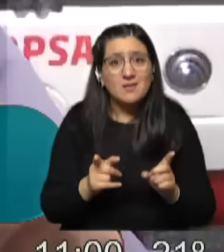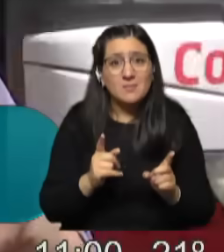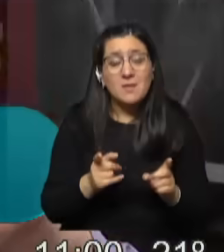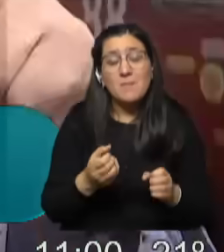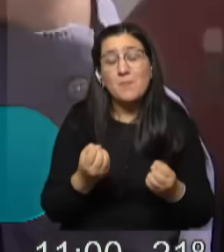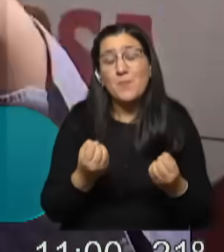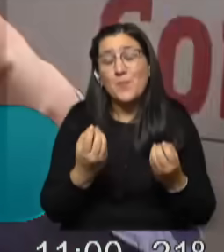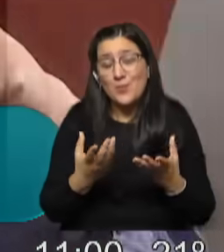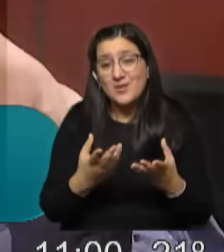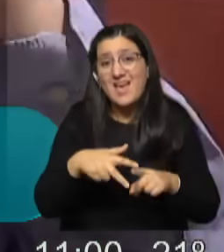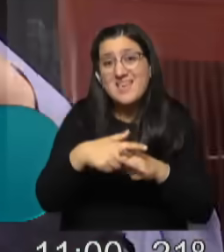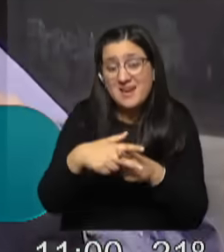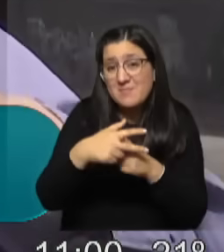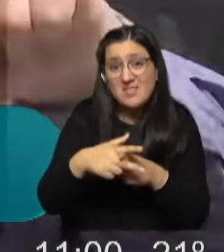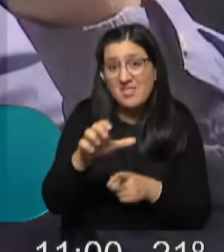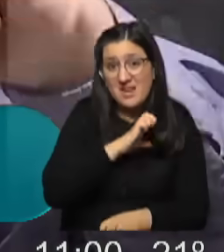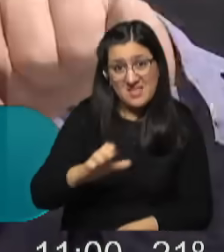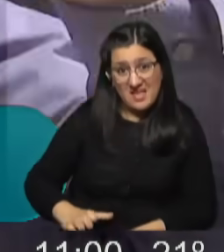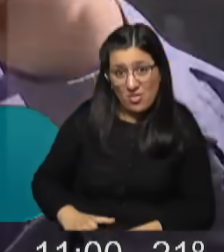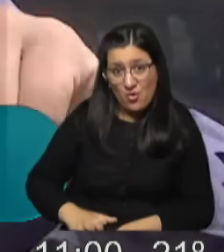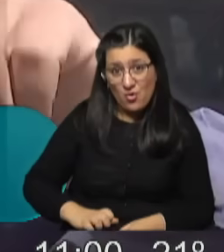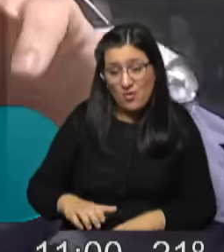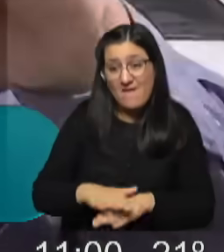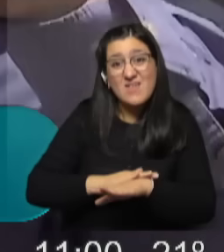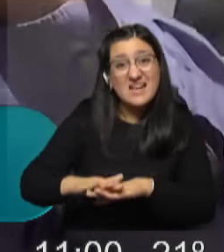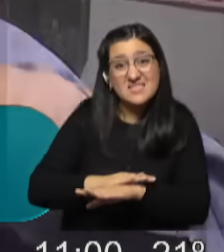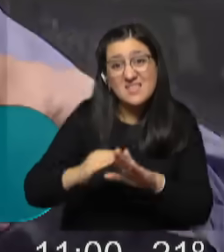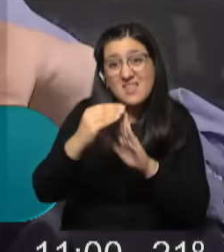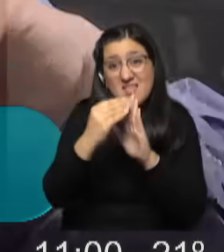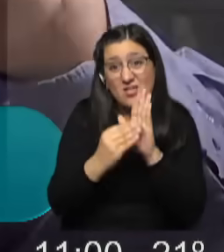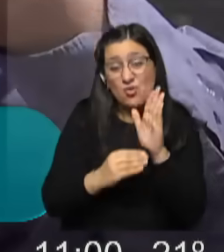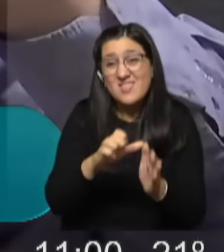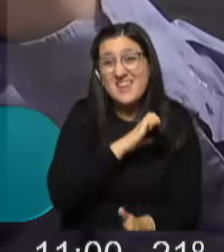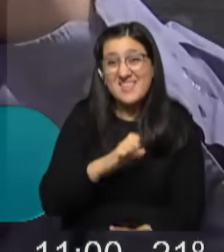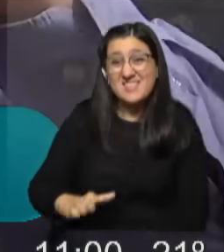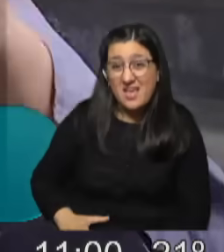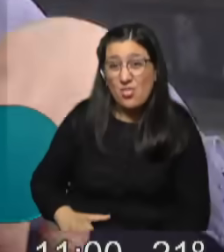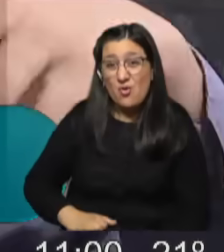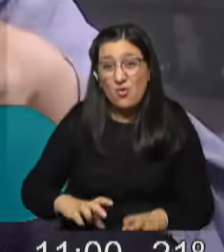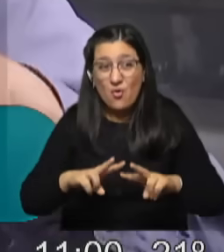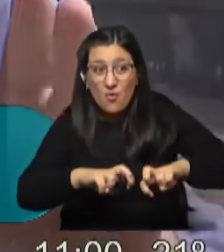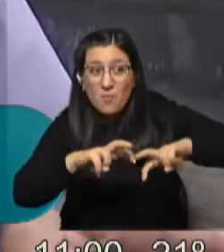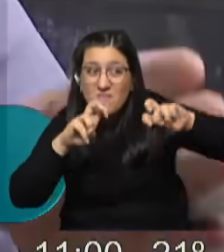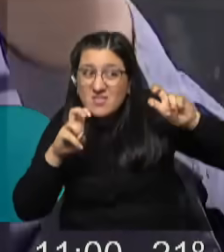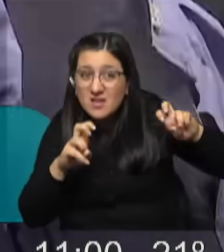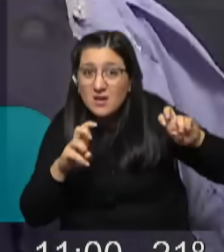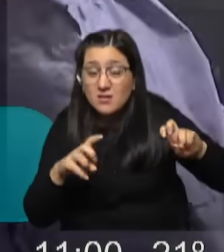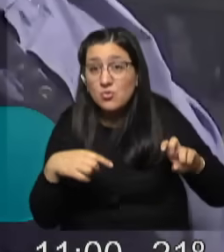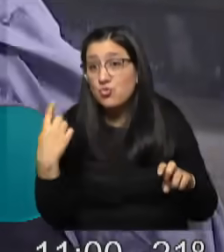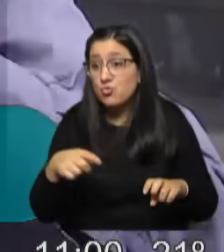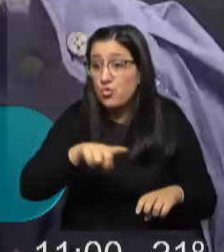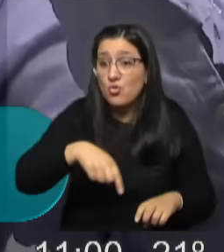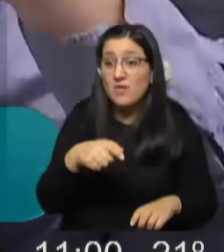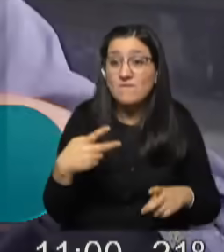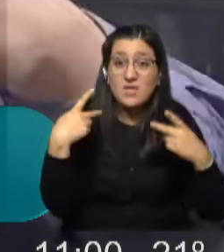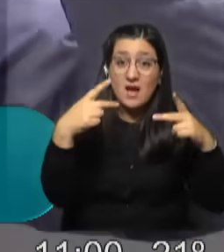en este caso, herramientas del Estado, o sea, una base de datos que tiene la información a dónde viajamos todos, dónde